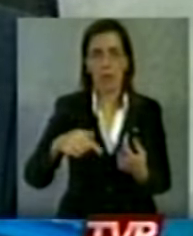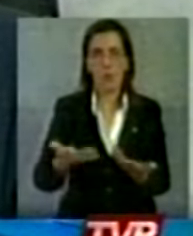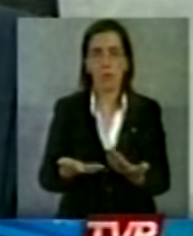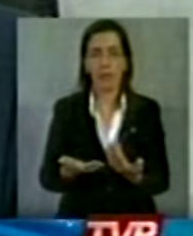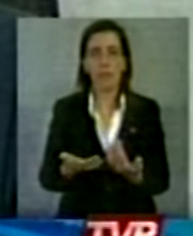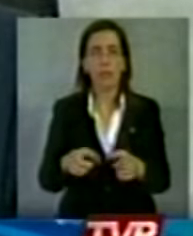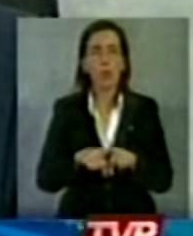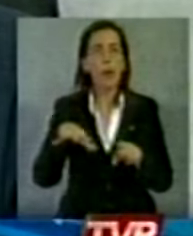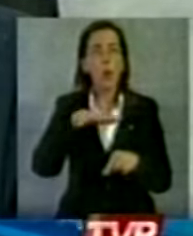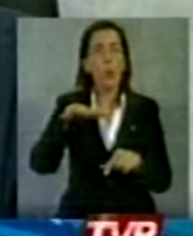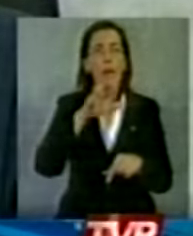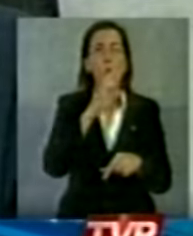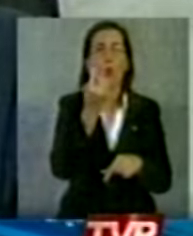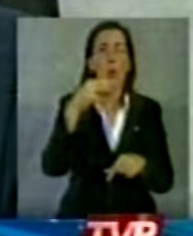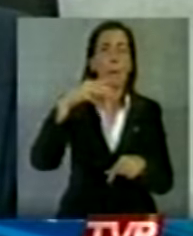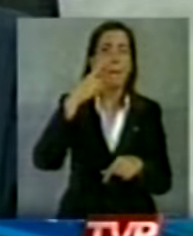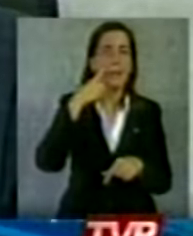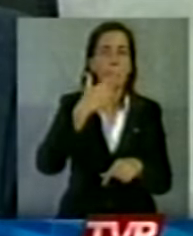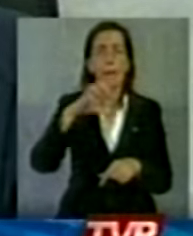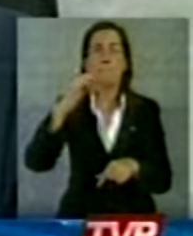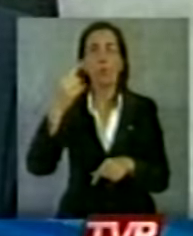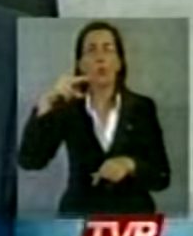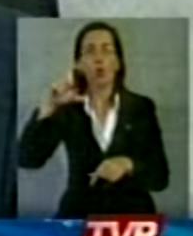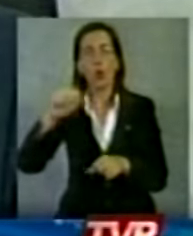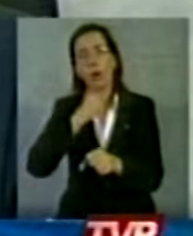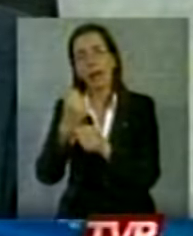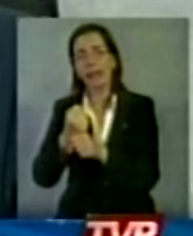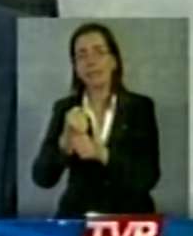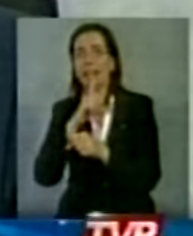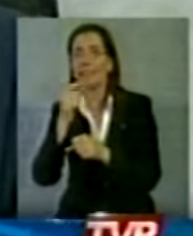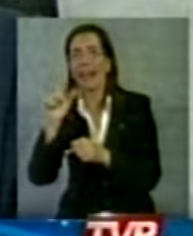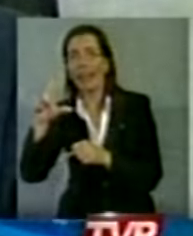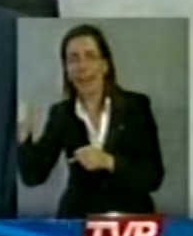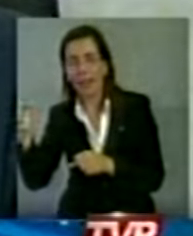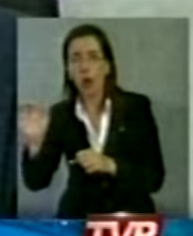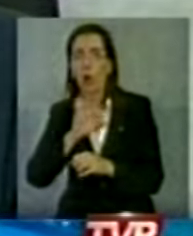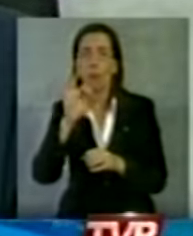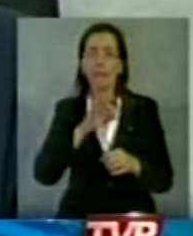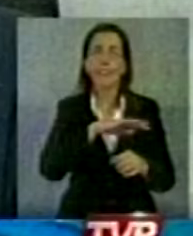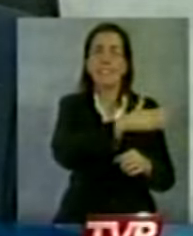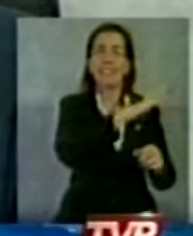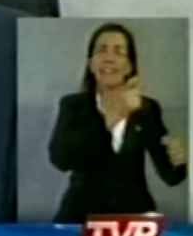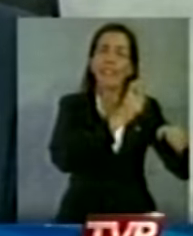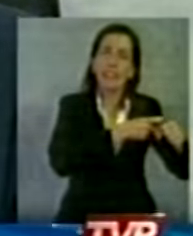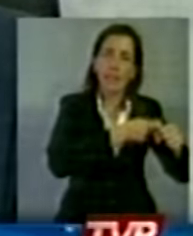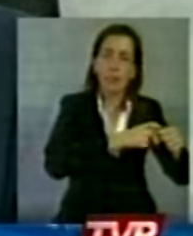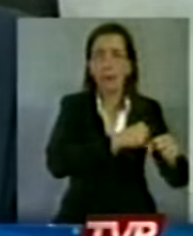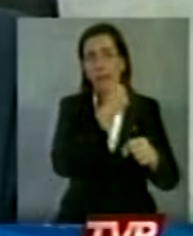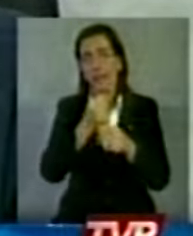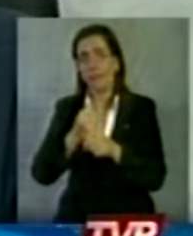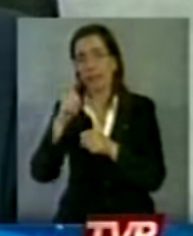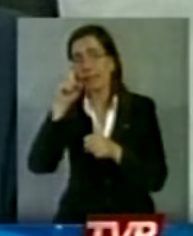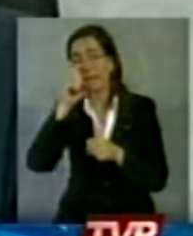Desde Rumipunco al Tala y desde las sierras de Quilme a 7 de